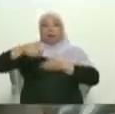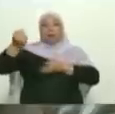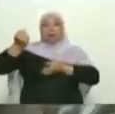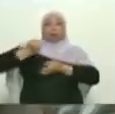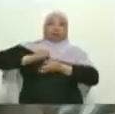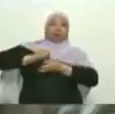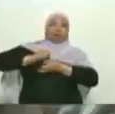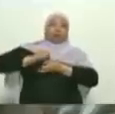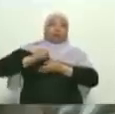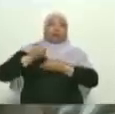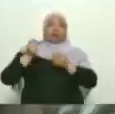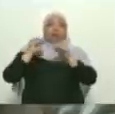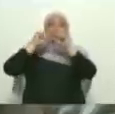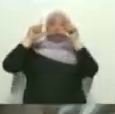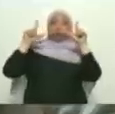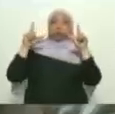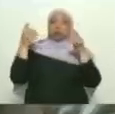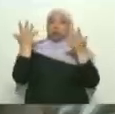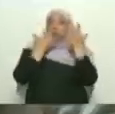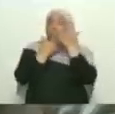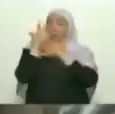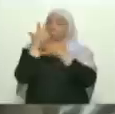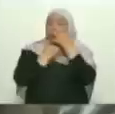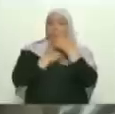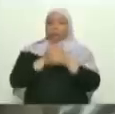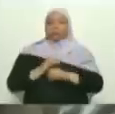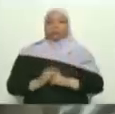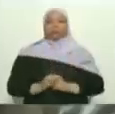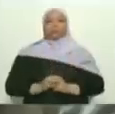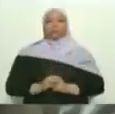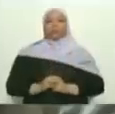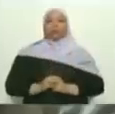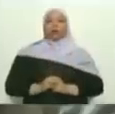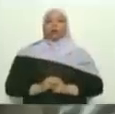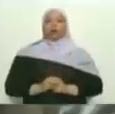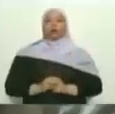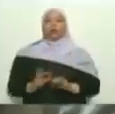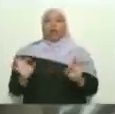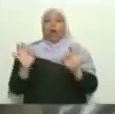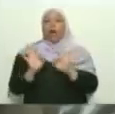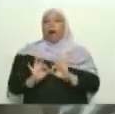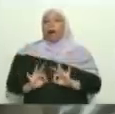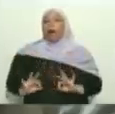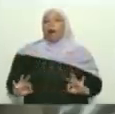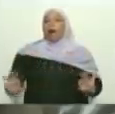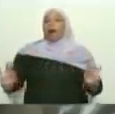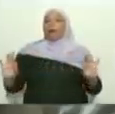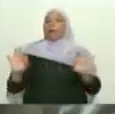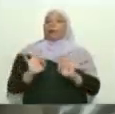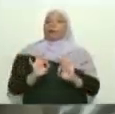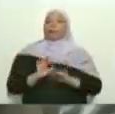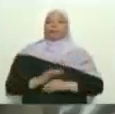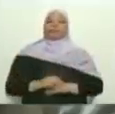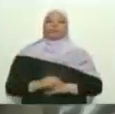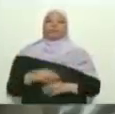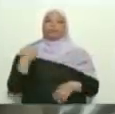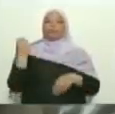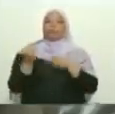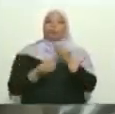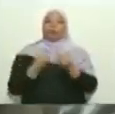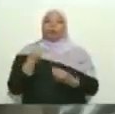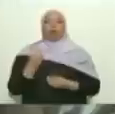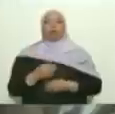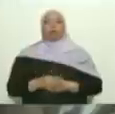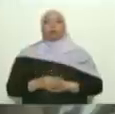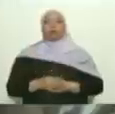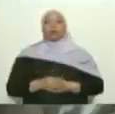eso digo que es tragicómico. No fue nadie a ese puente. Nadie hizo caso